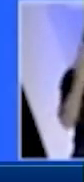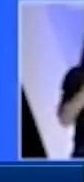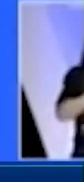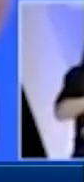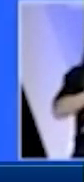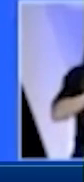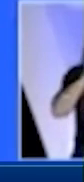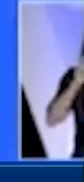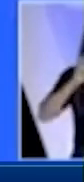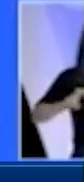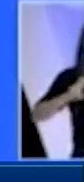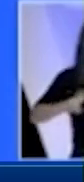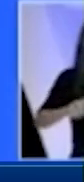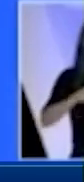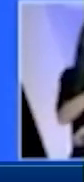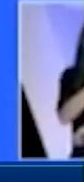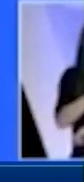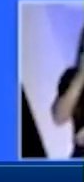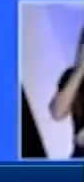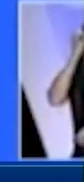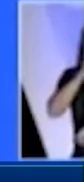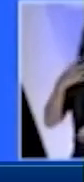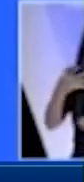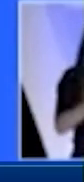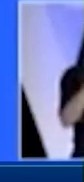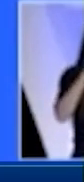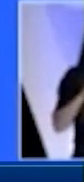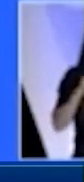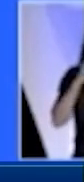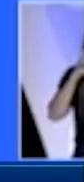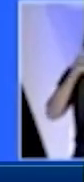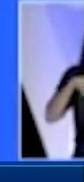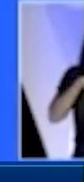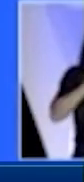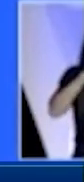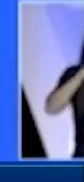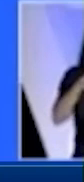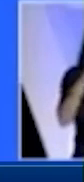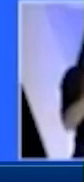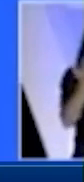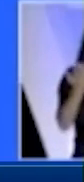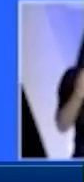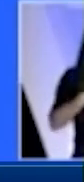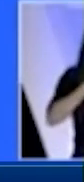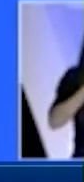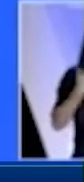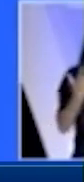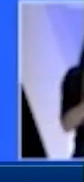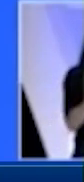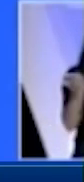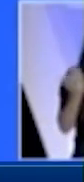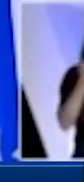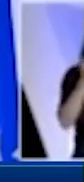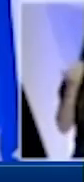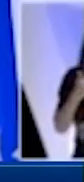te apoyan. Muy poco está detrás de ti. Por lo tanto, ¿en qué estás pensando en el año